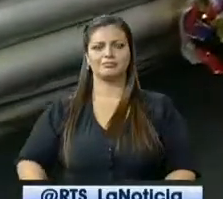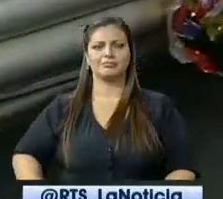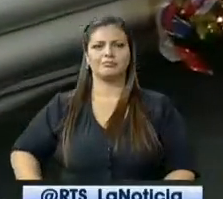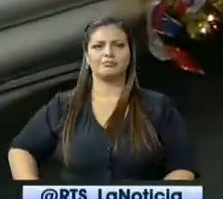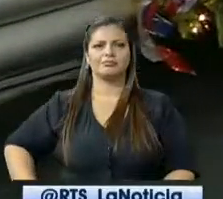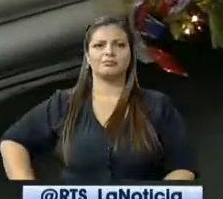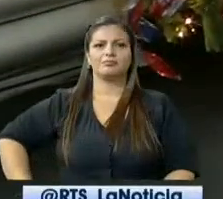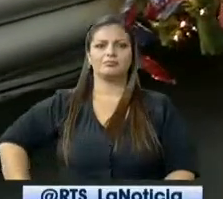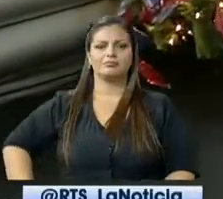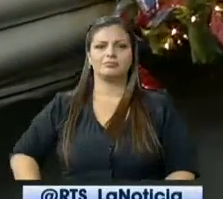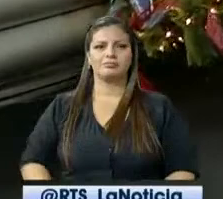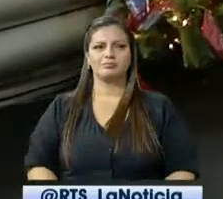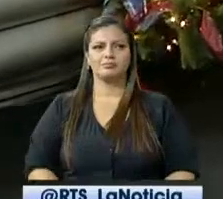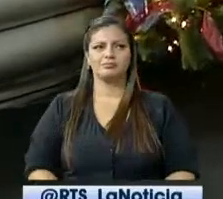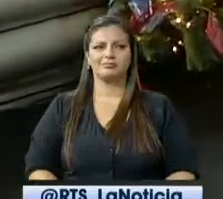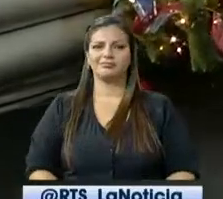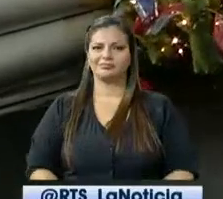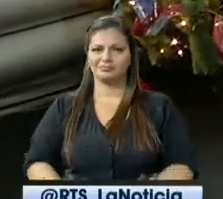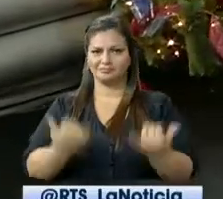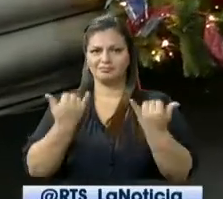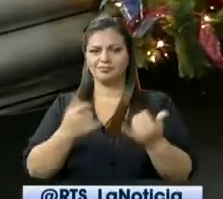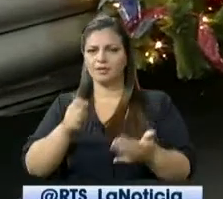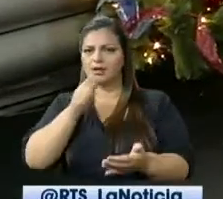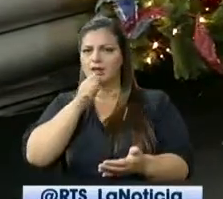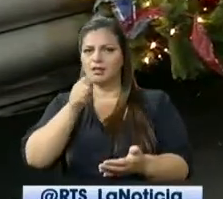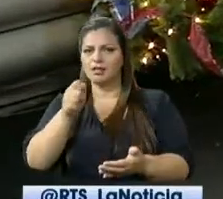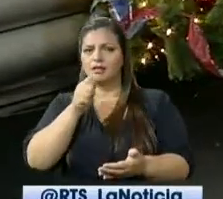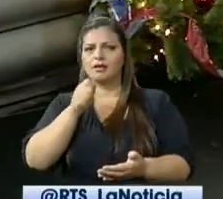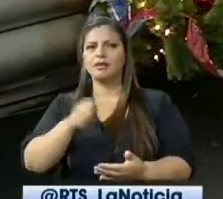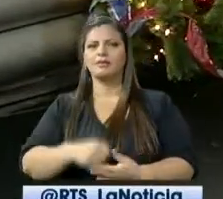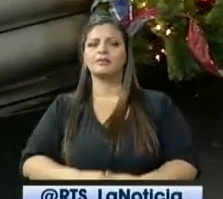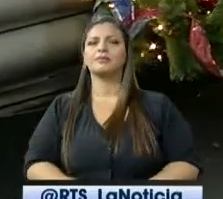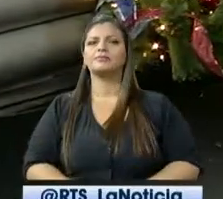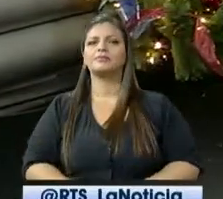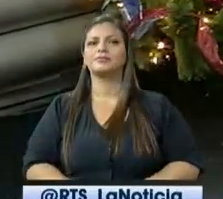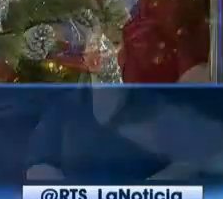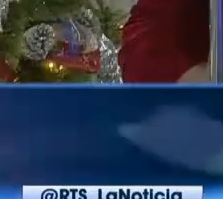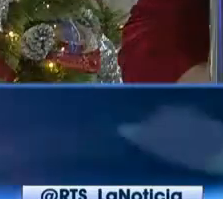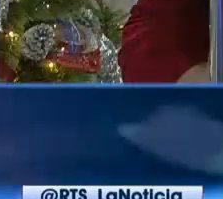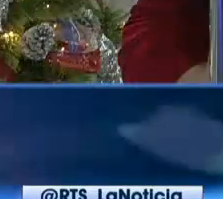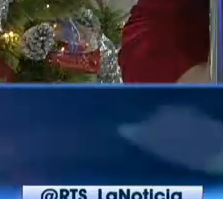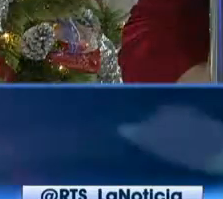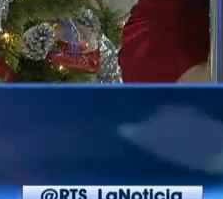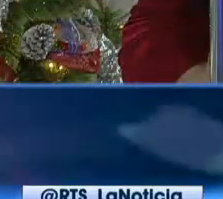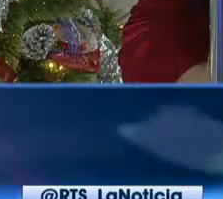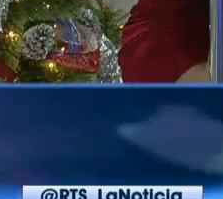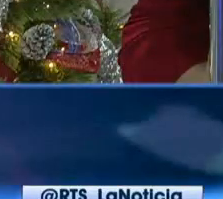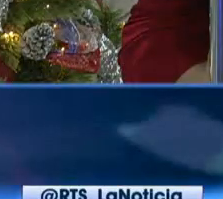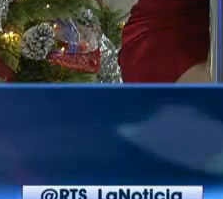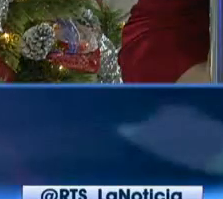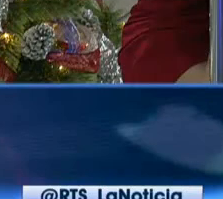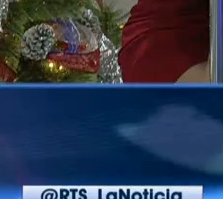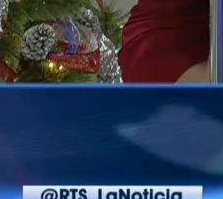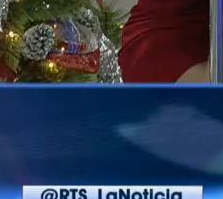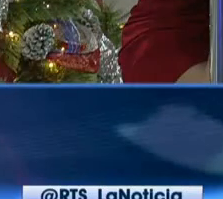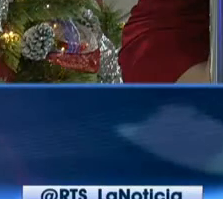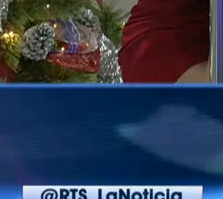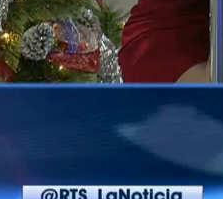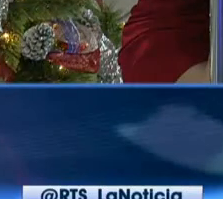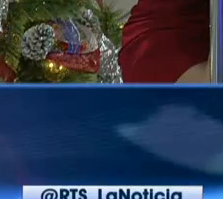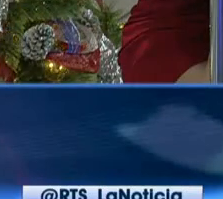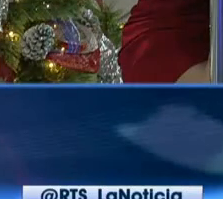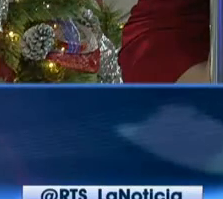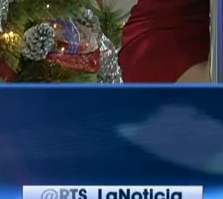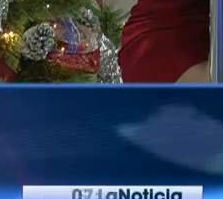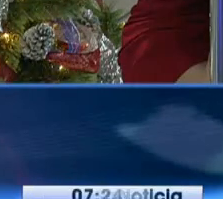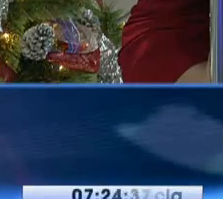Bien, amigos televidentes, es momento de salir una vez más a exteriores. En esta oportunidad nos conectamos con Luxiola Salazar. Mi querida